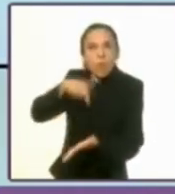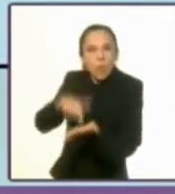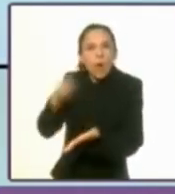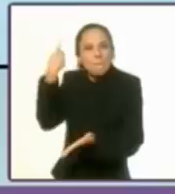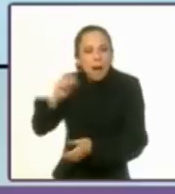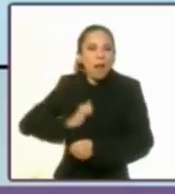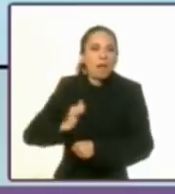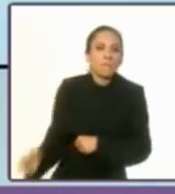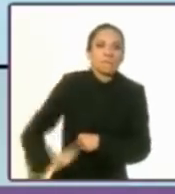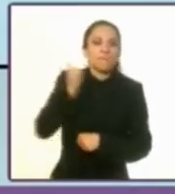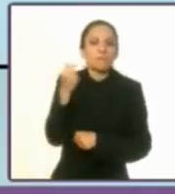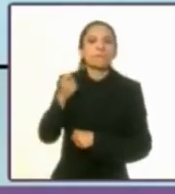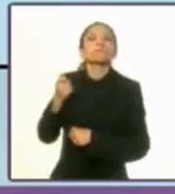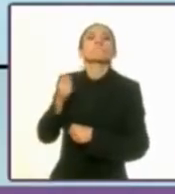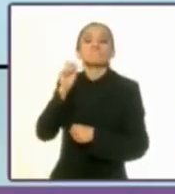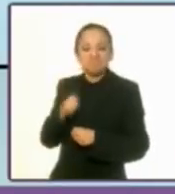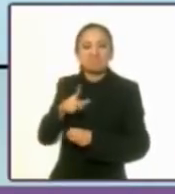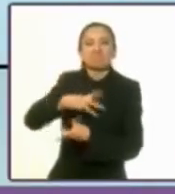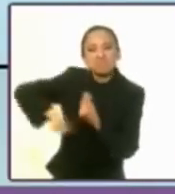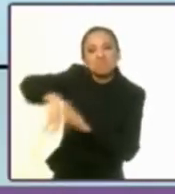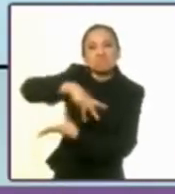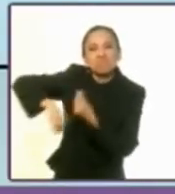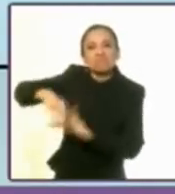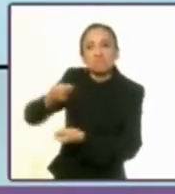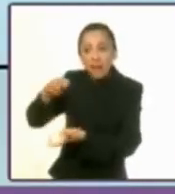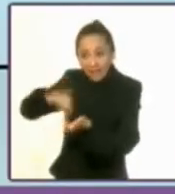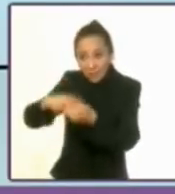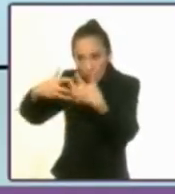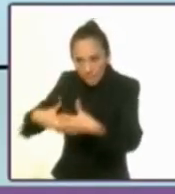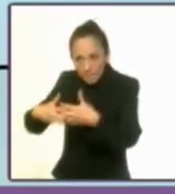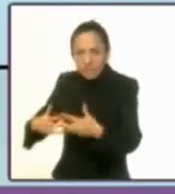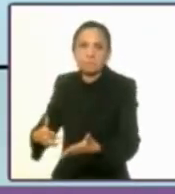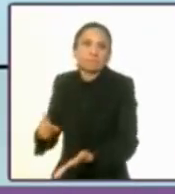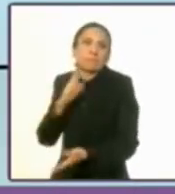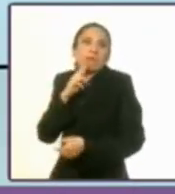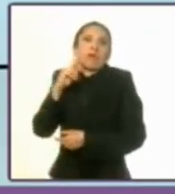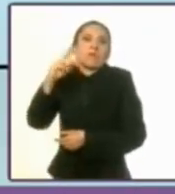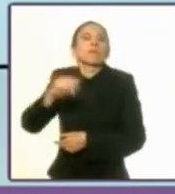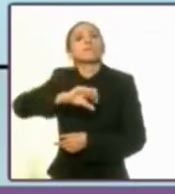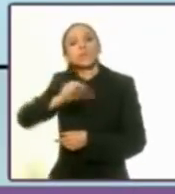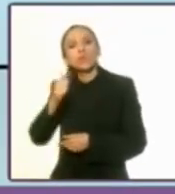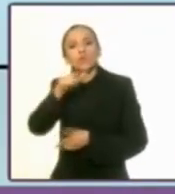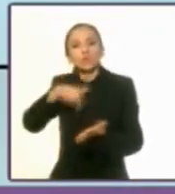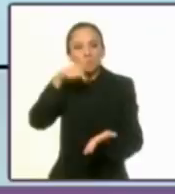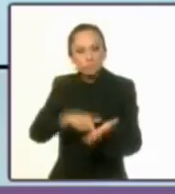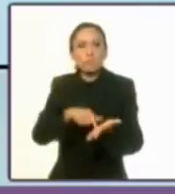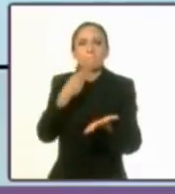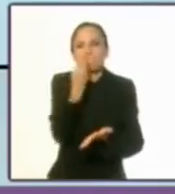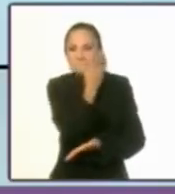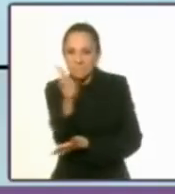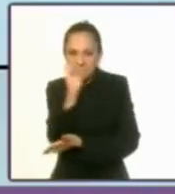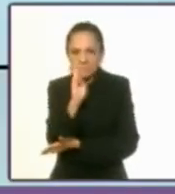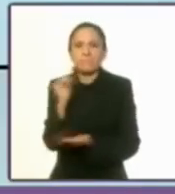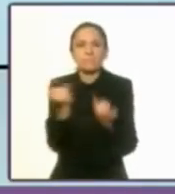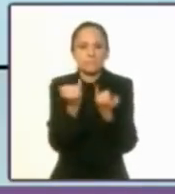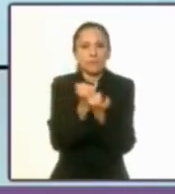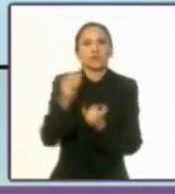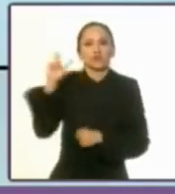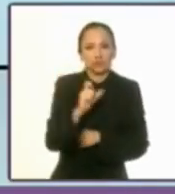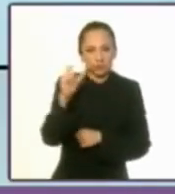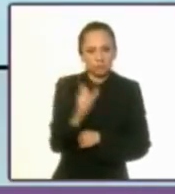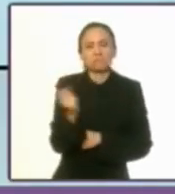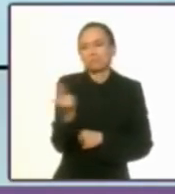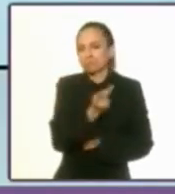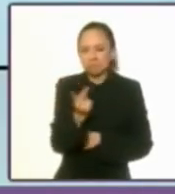les den más competitividad a las empresas que están ahí y en las zonas rurales como milpa alta y xochimilco necesitamos y vamos a impulsar